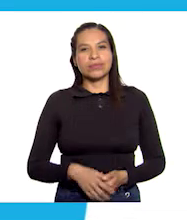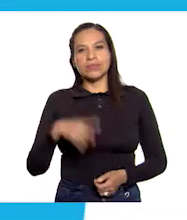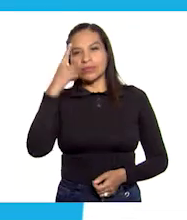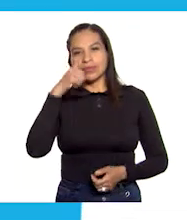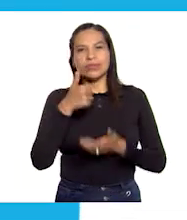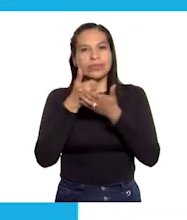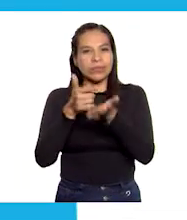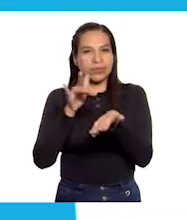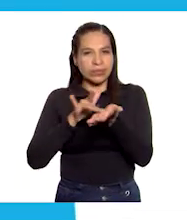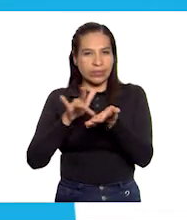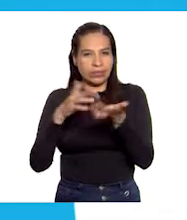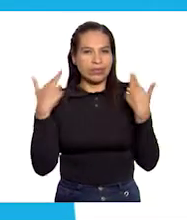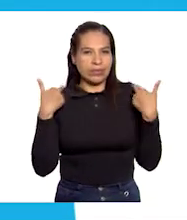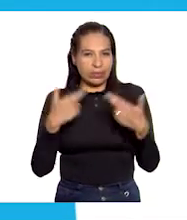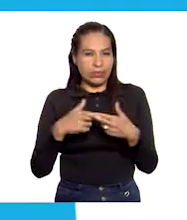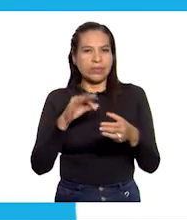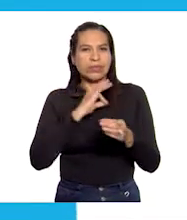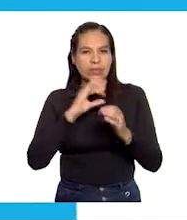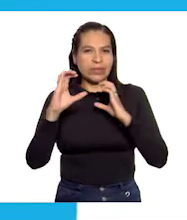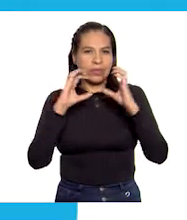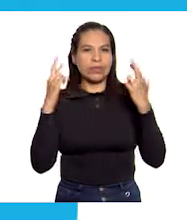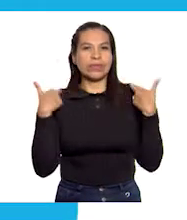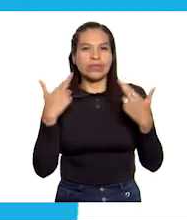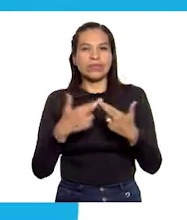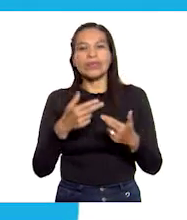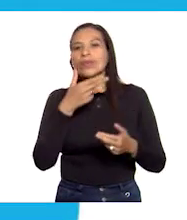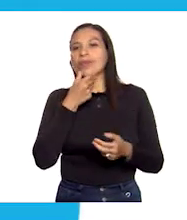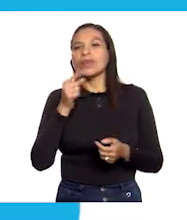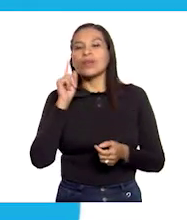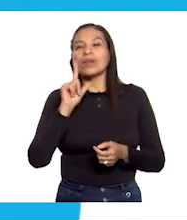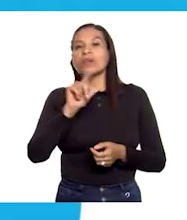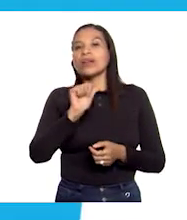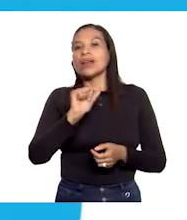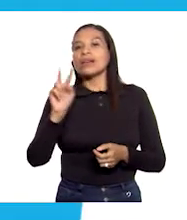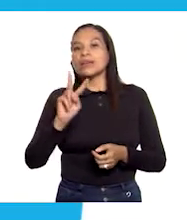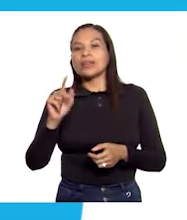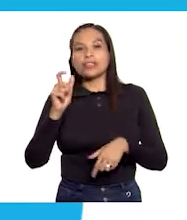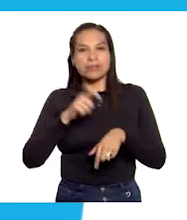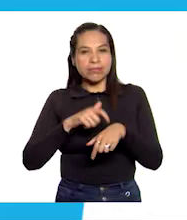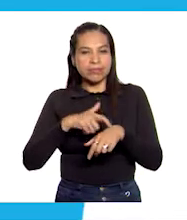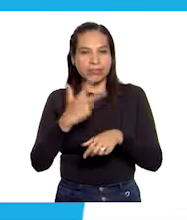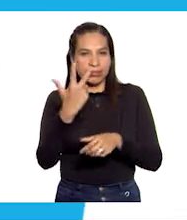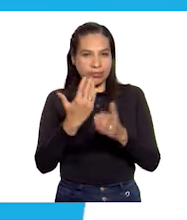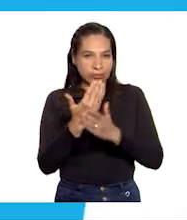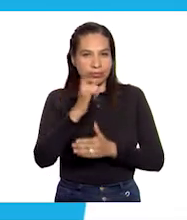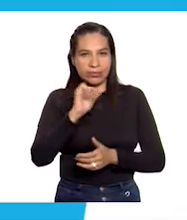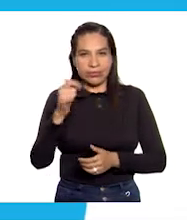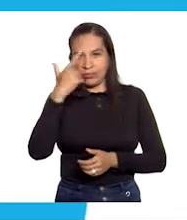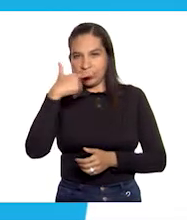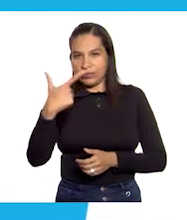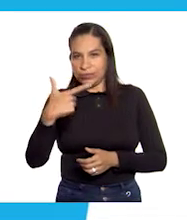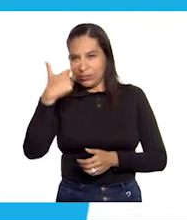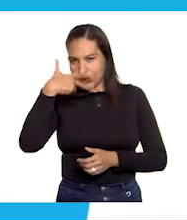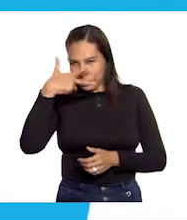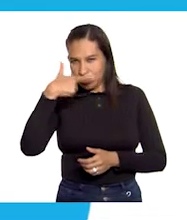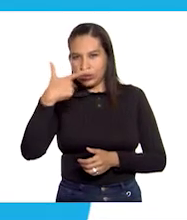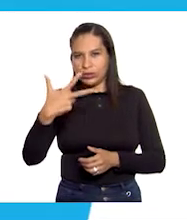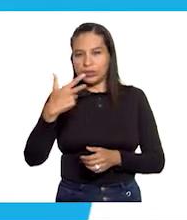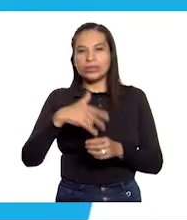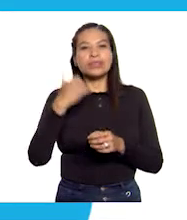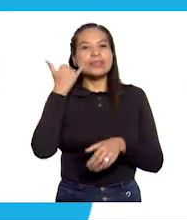Para solicitar apoyo pedagógico, comunícate con maestras y maestros de lunes a viernes de 8 a 20 horas al